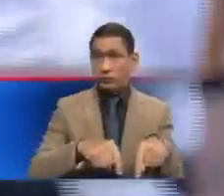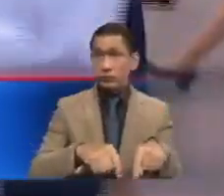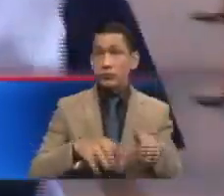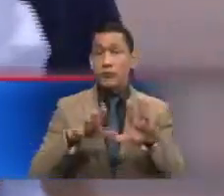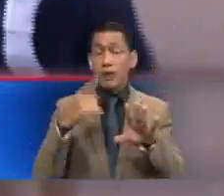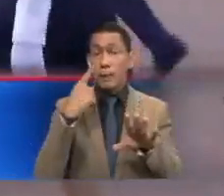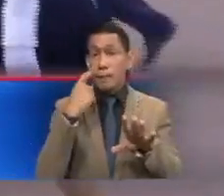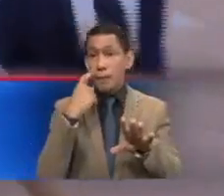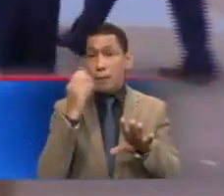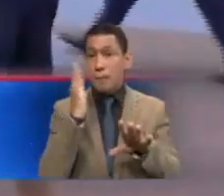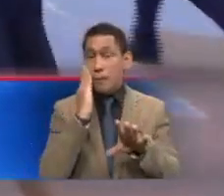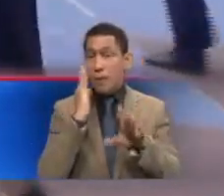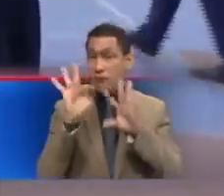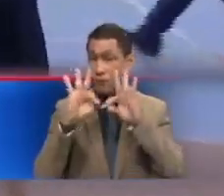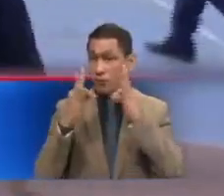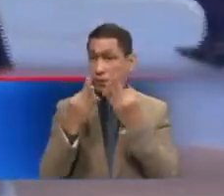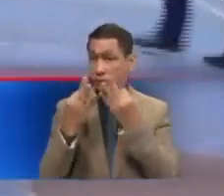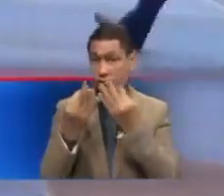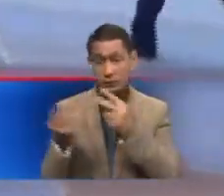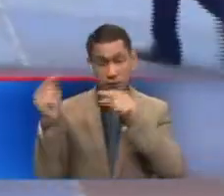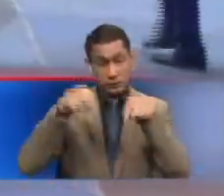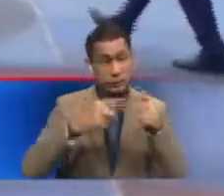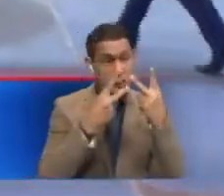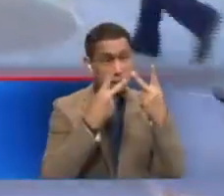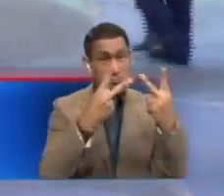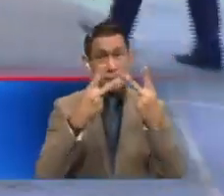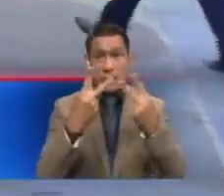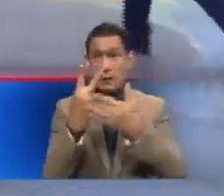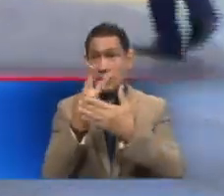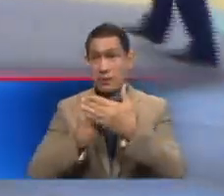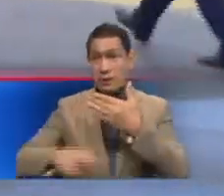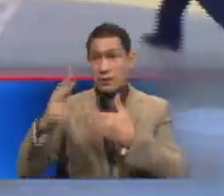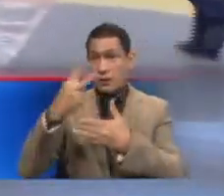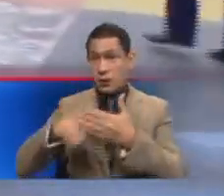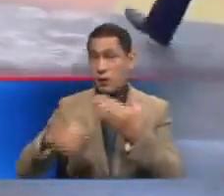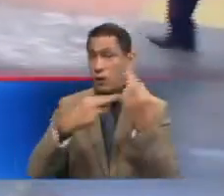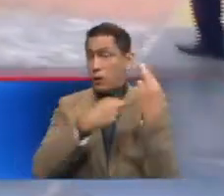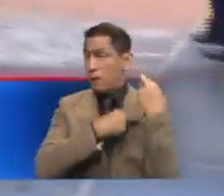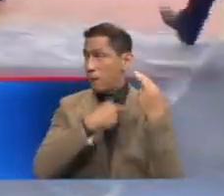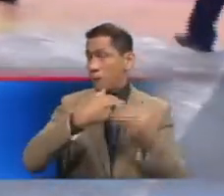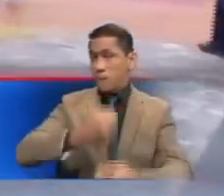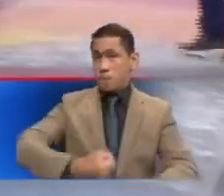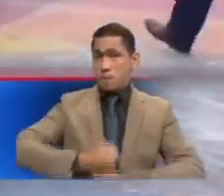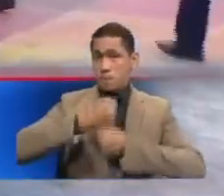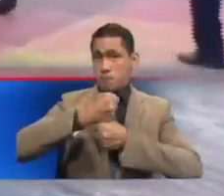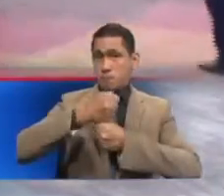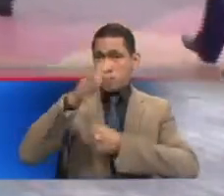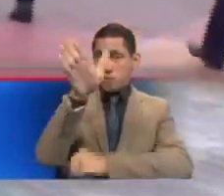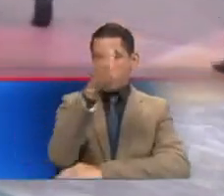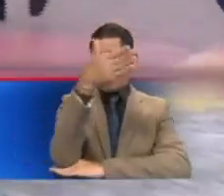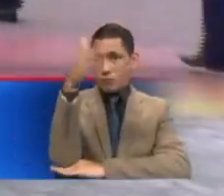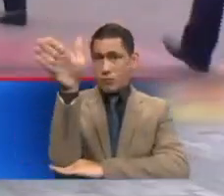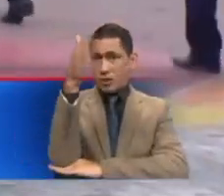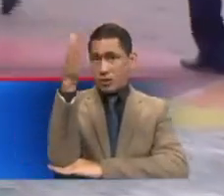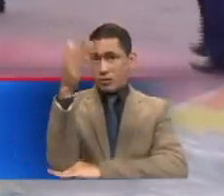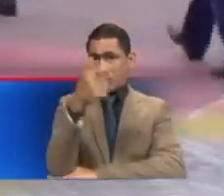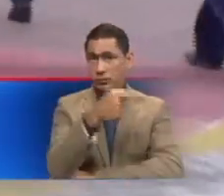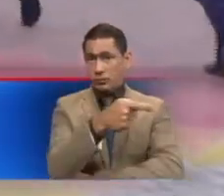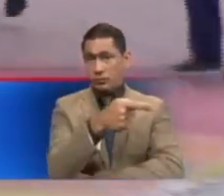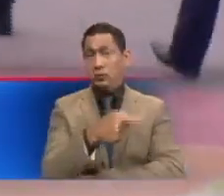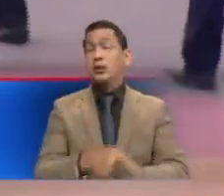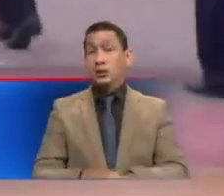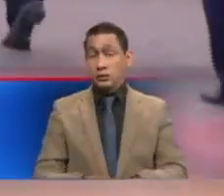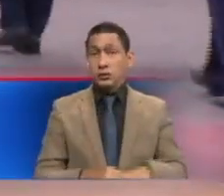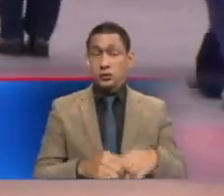para poder ver a sus hijos jurar la bandera. Este evento de civismo, como también lo